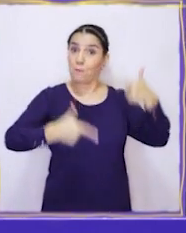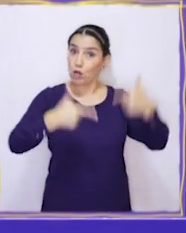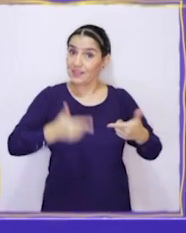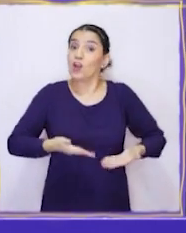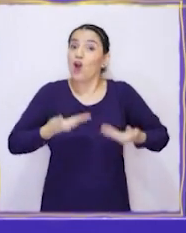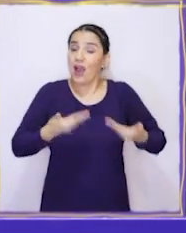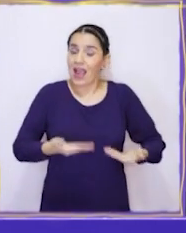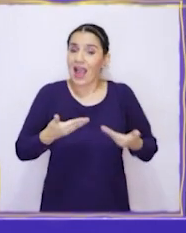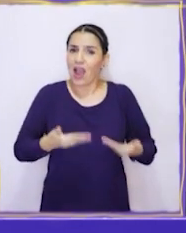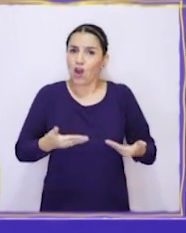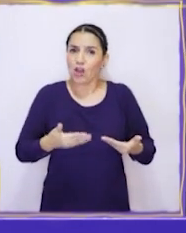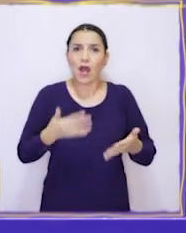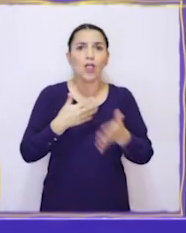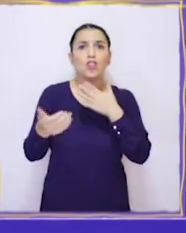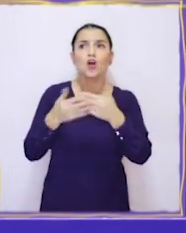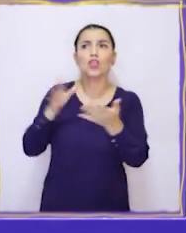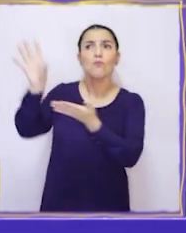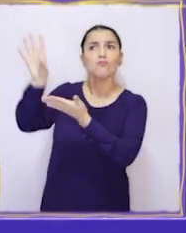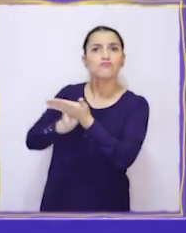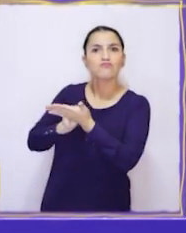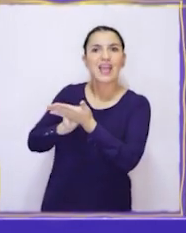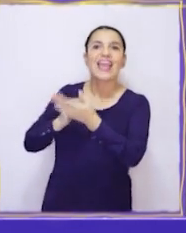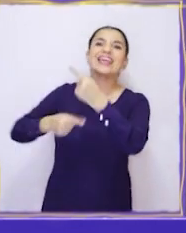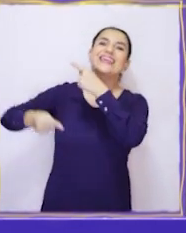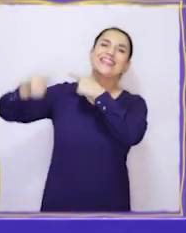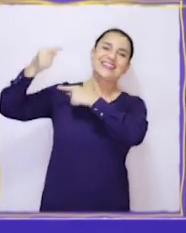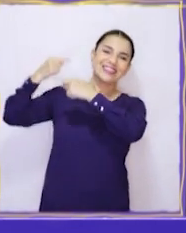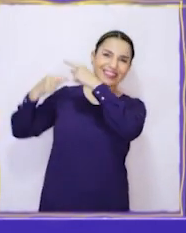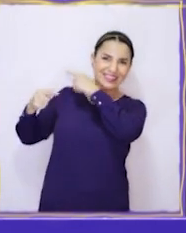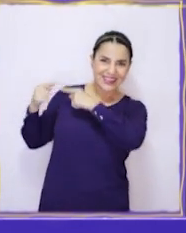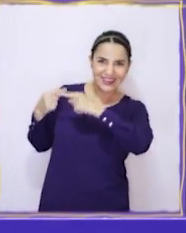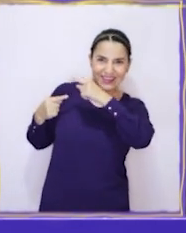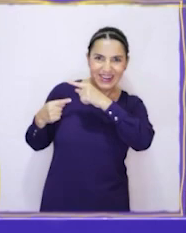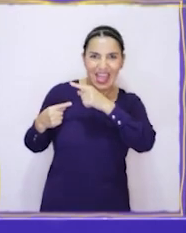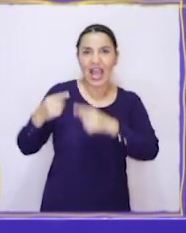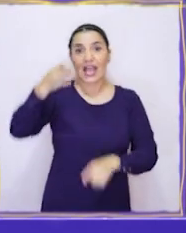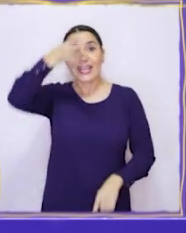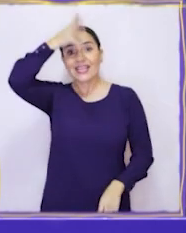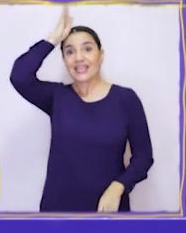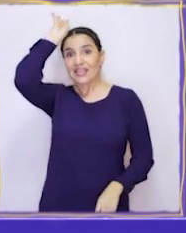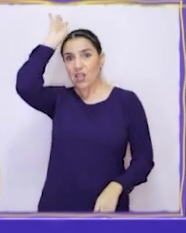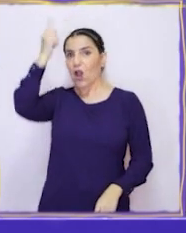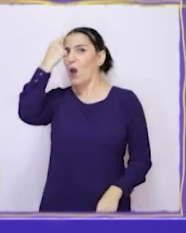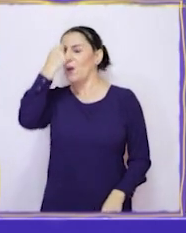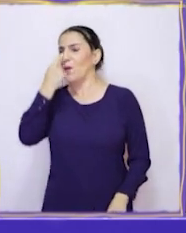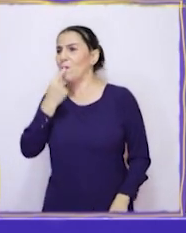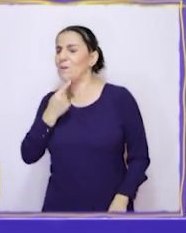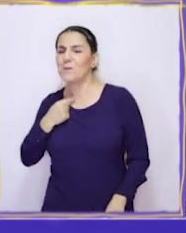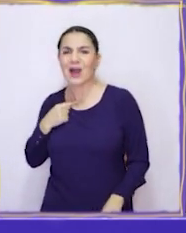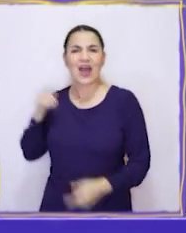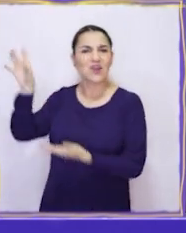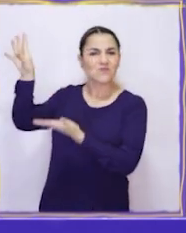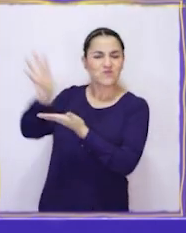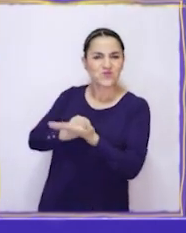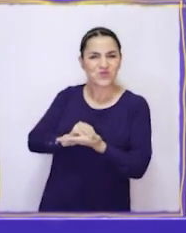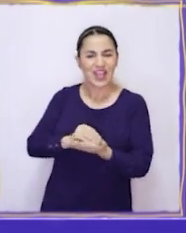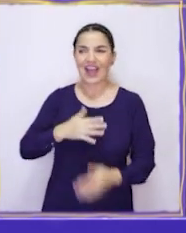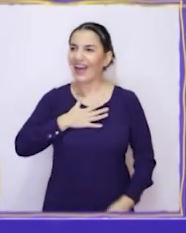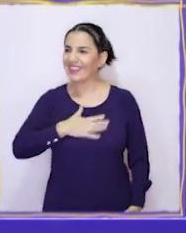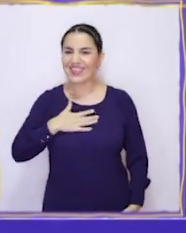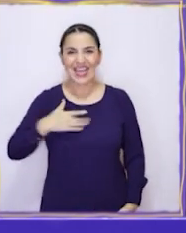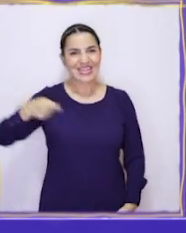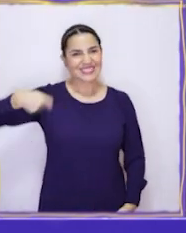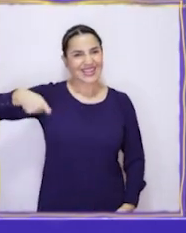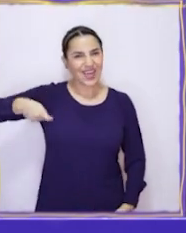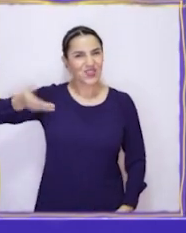sistema político actual vienen del legado de los griegos y los romanos. Debe haber sido fantástico haber sido un